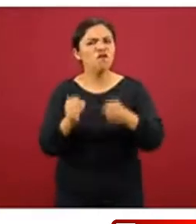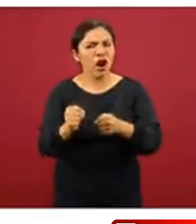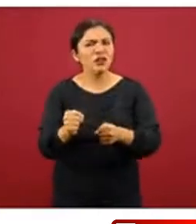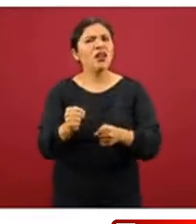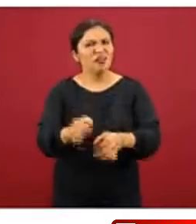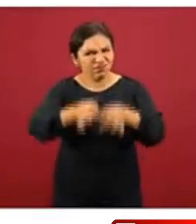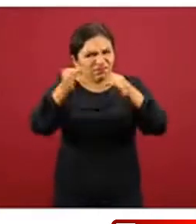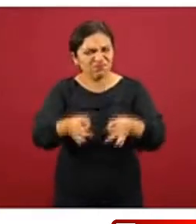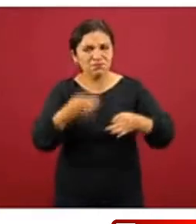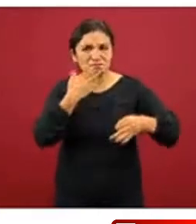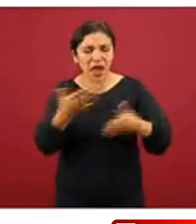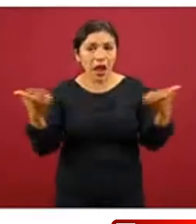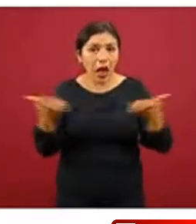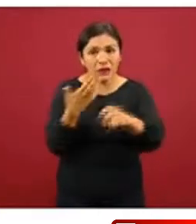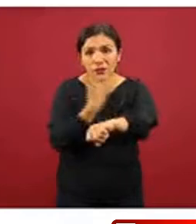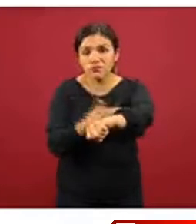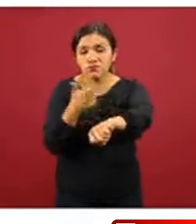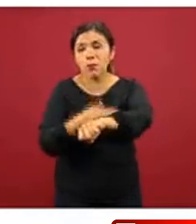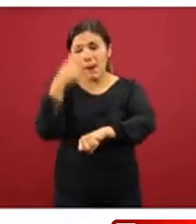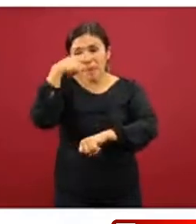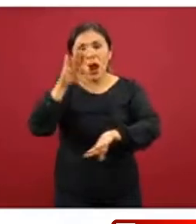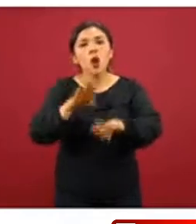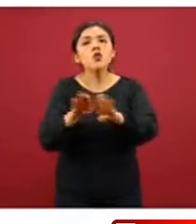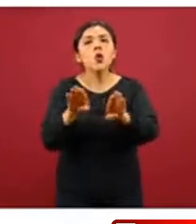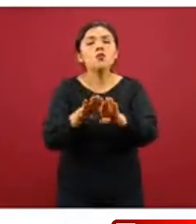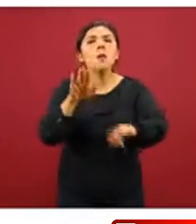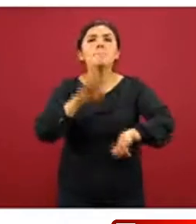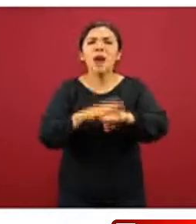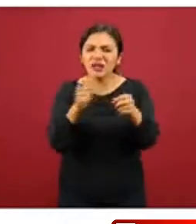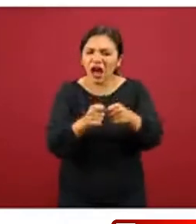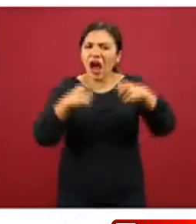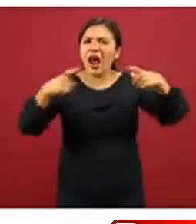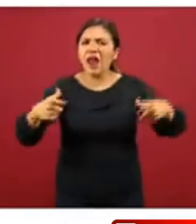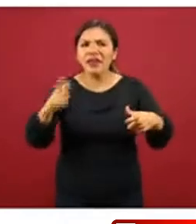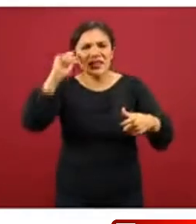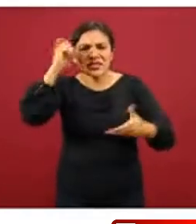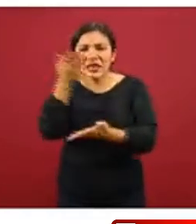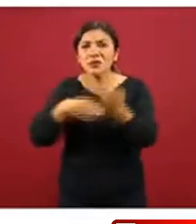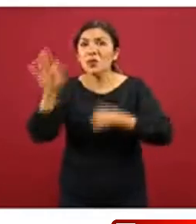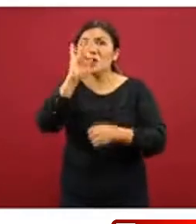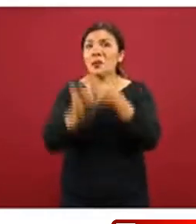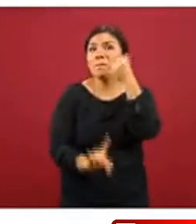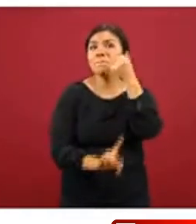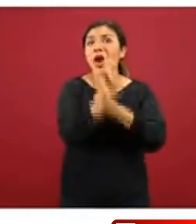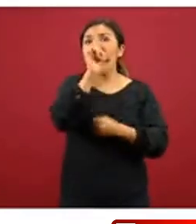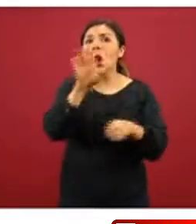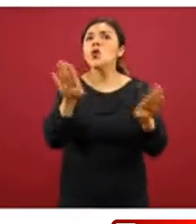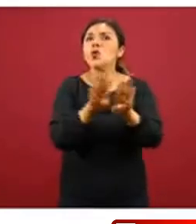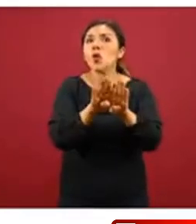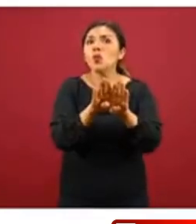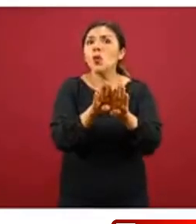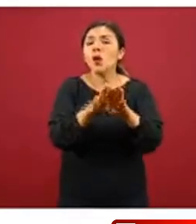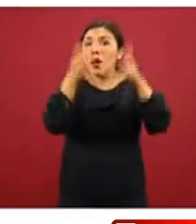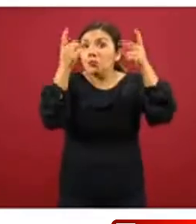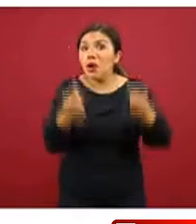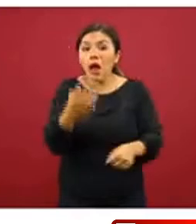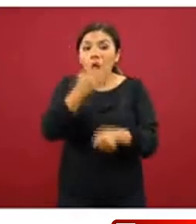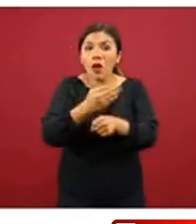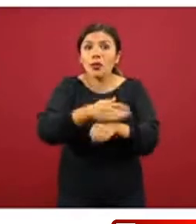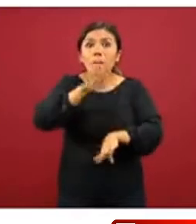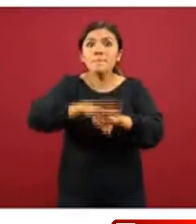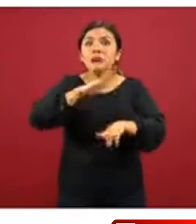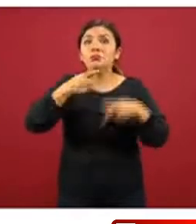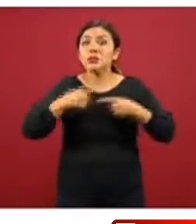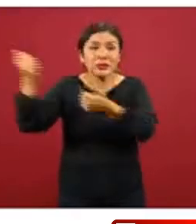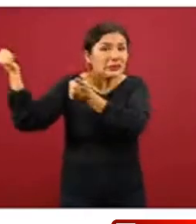más preciso de cómo expandir sus servicios en el momento crítico para poder absorber un número mayor